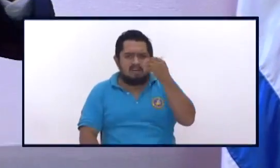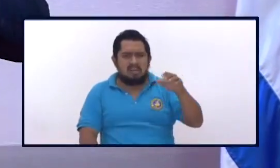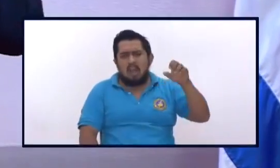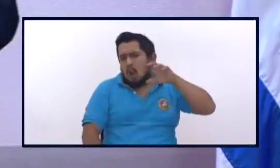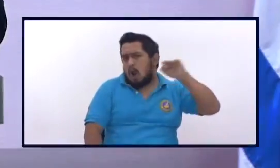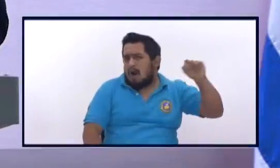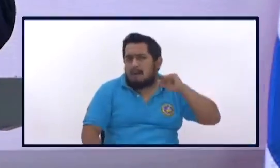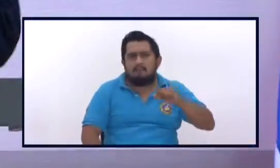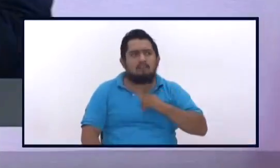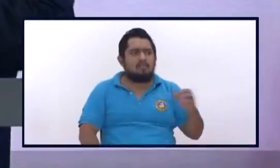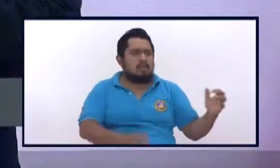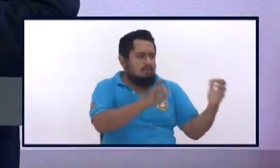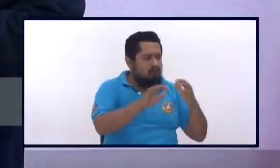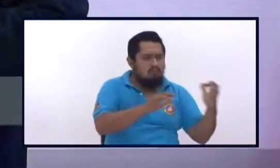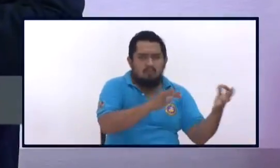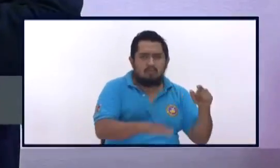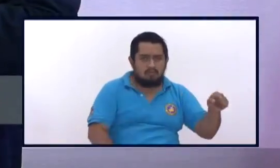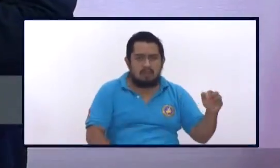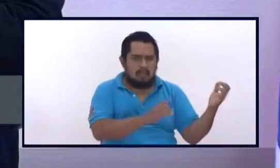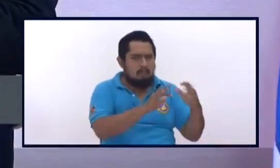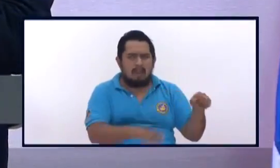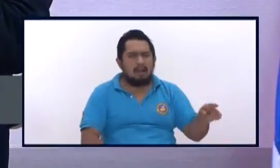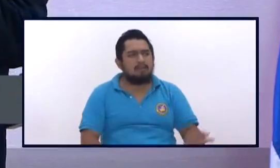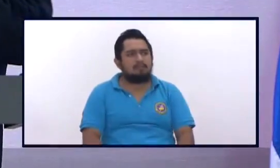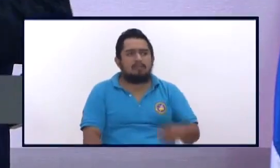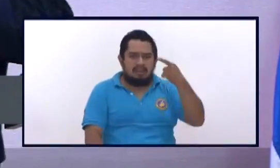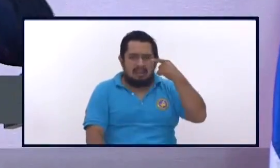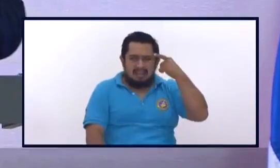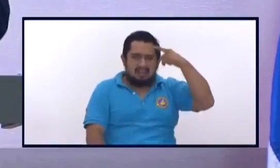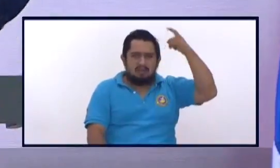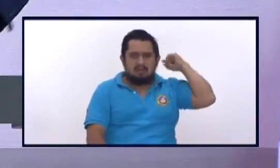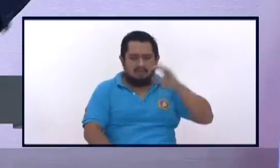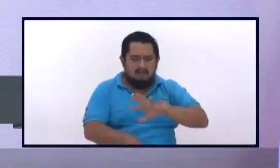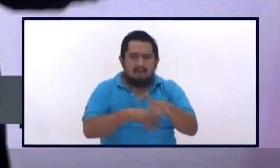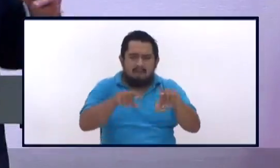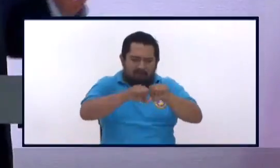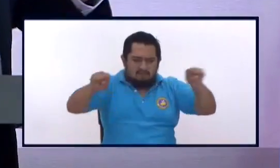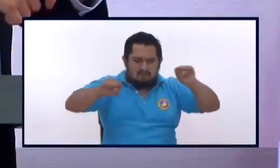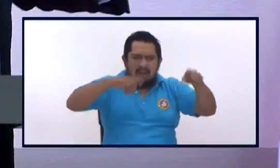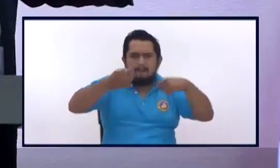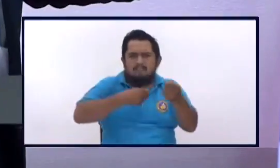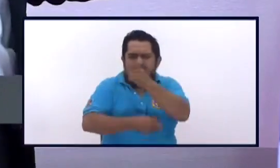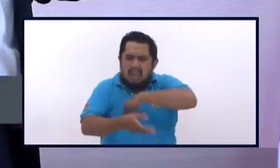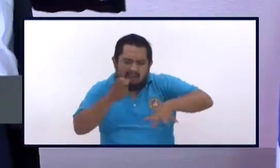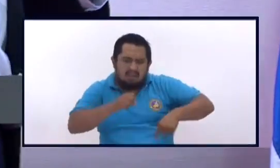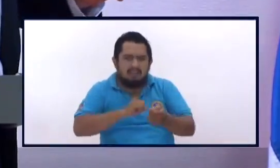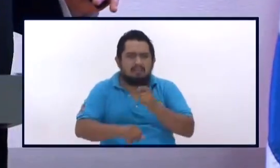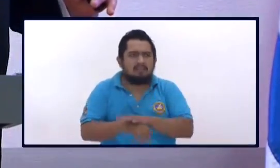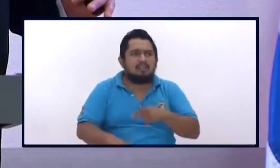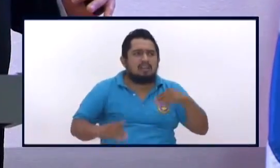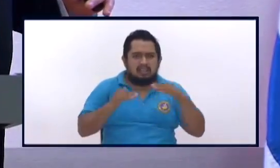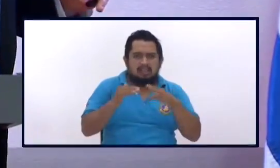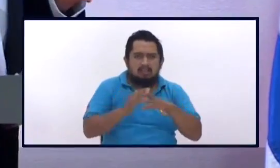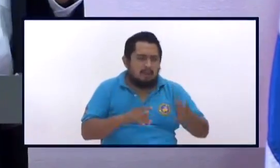peleando con charcos cuando se acuerdan de los charcos el gol de bolado que brühl y el delta tata basics y andaban con las piro metros